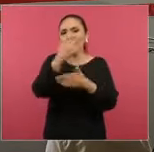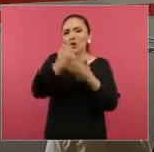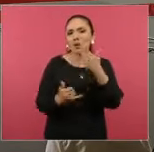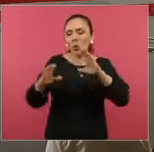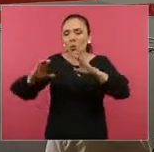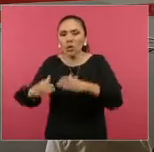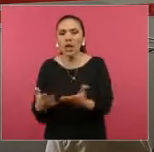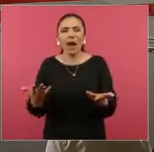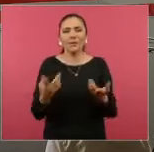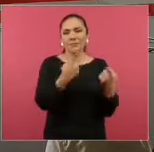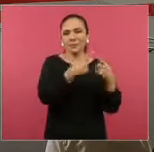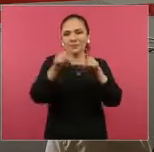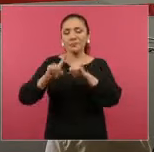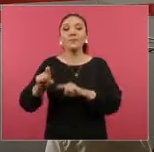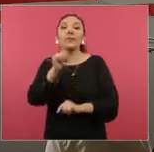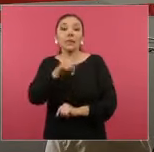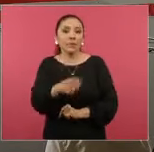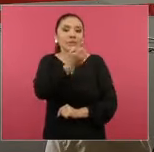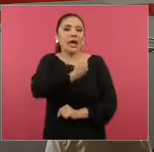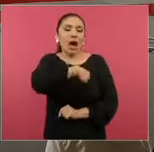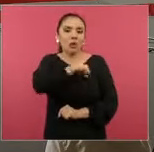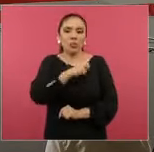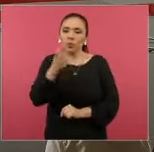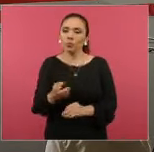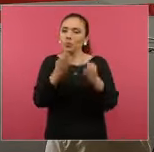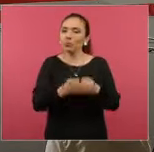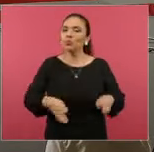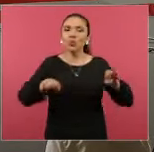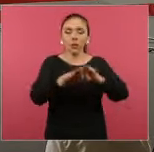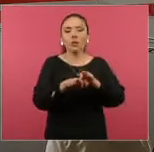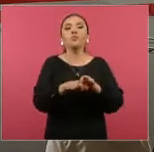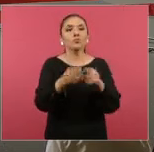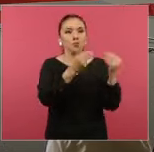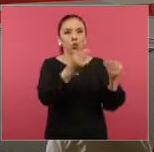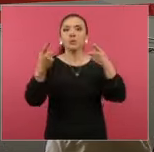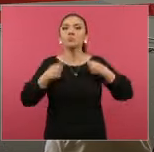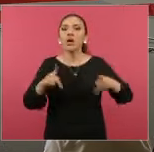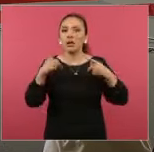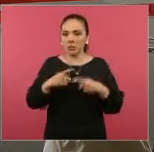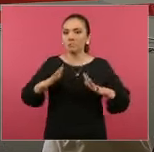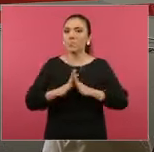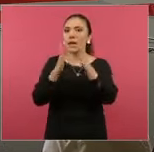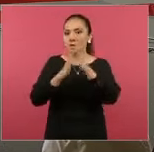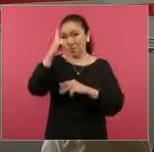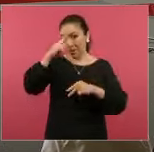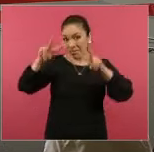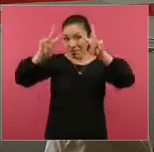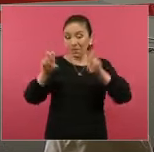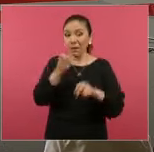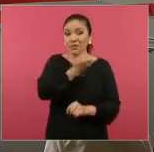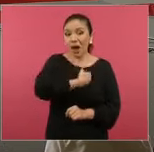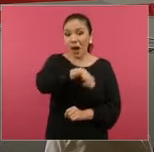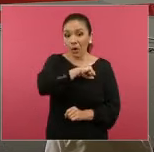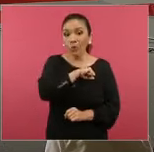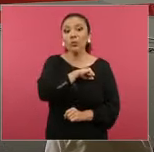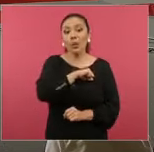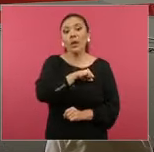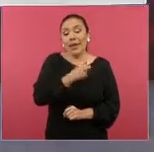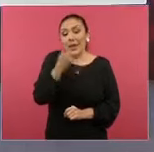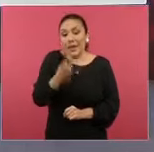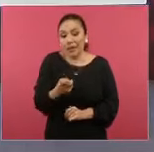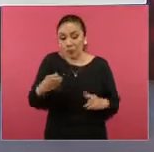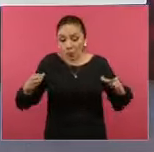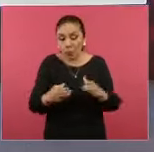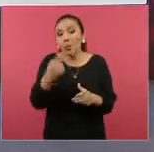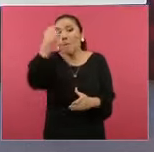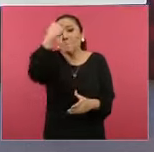etcétera. Salud, muy importante, participaron muchos especialistas en salud, para lograr